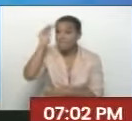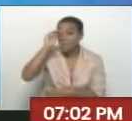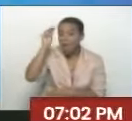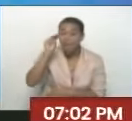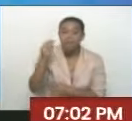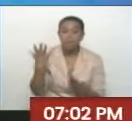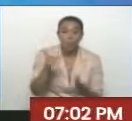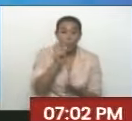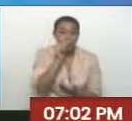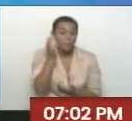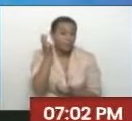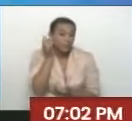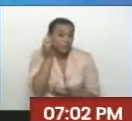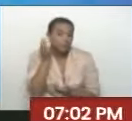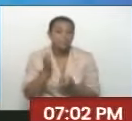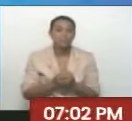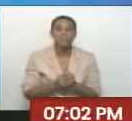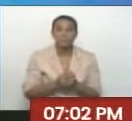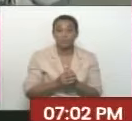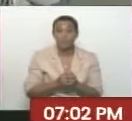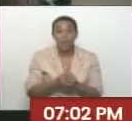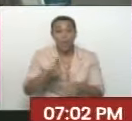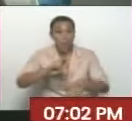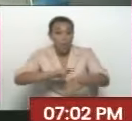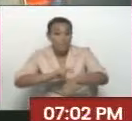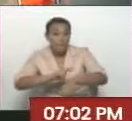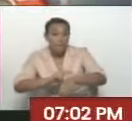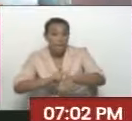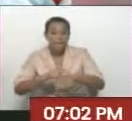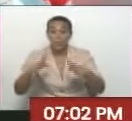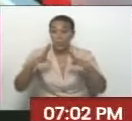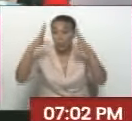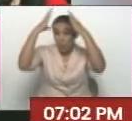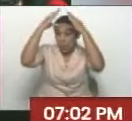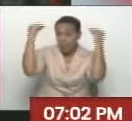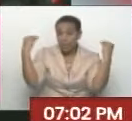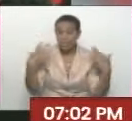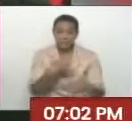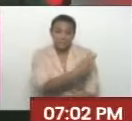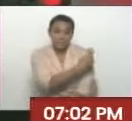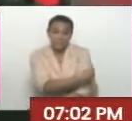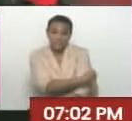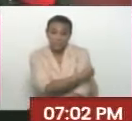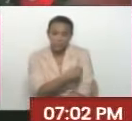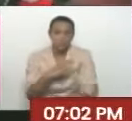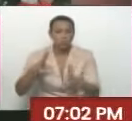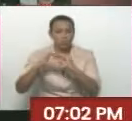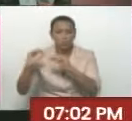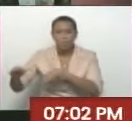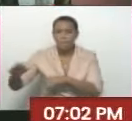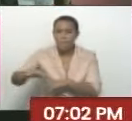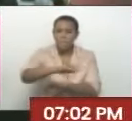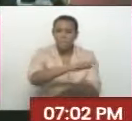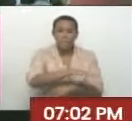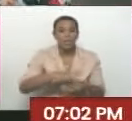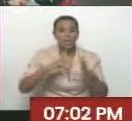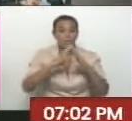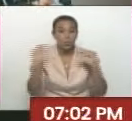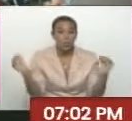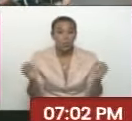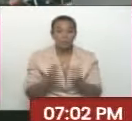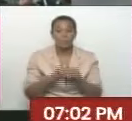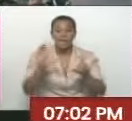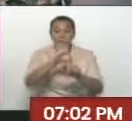las maestras, los médicos, el sector salud, todos los sectores, todo, el sector